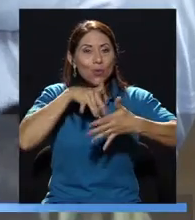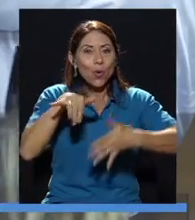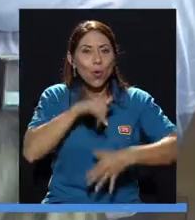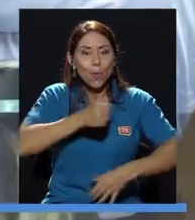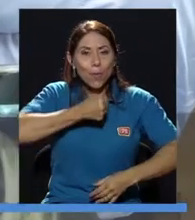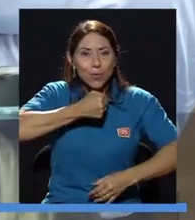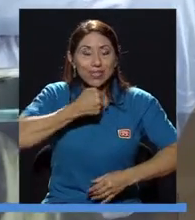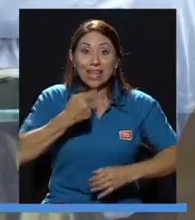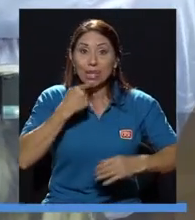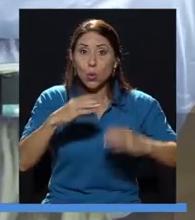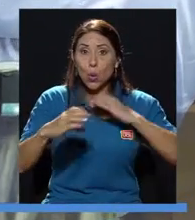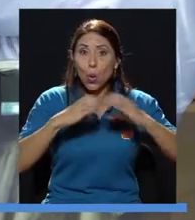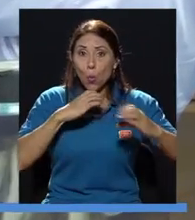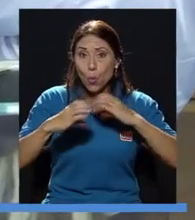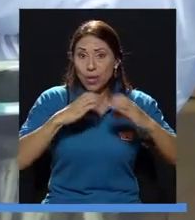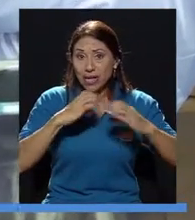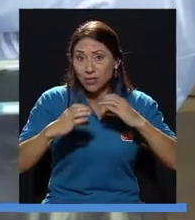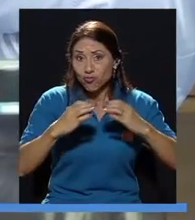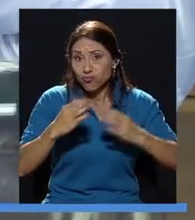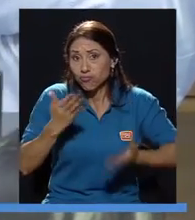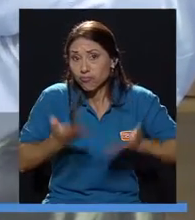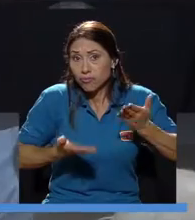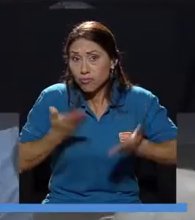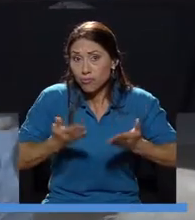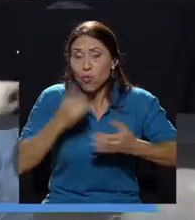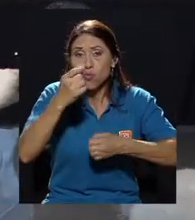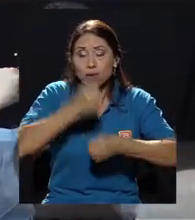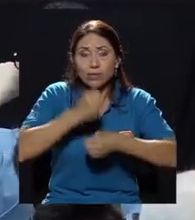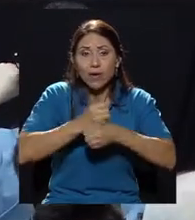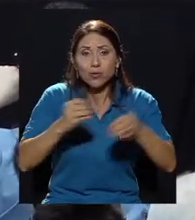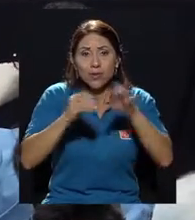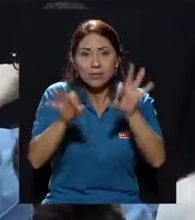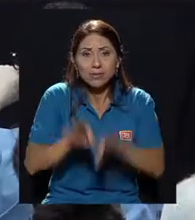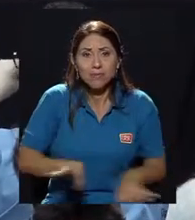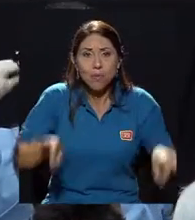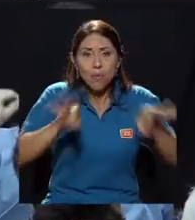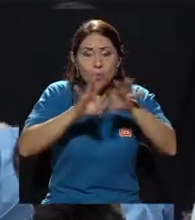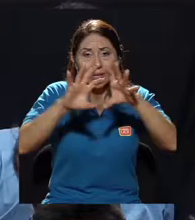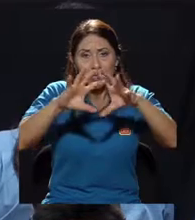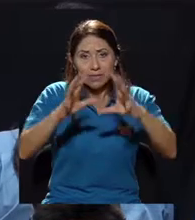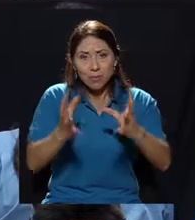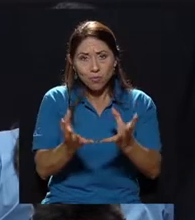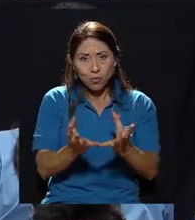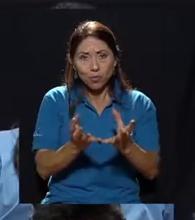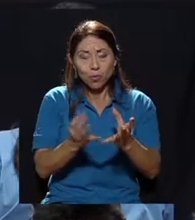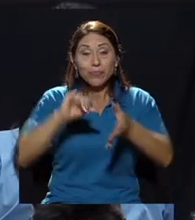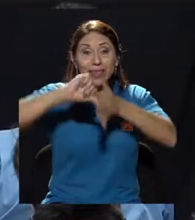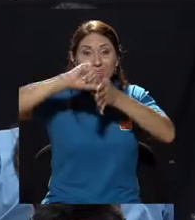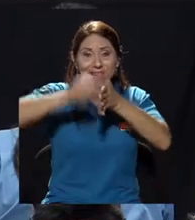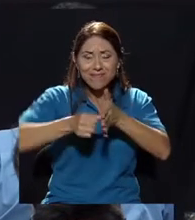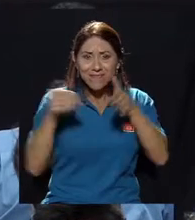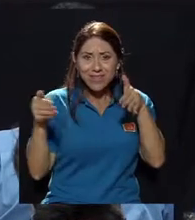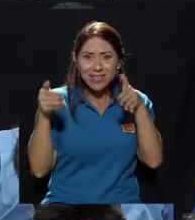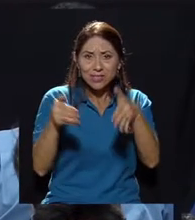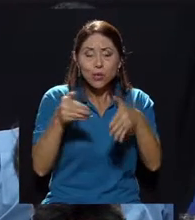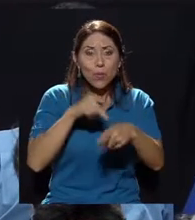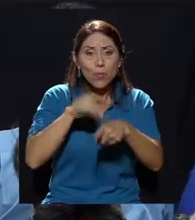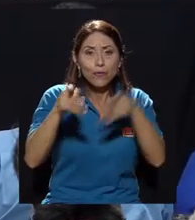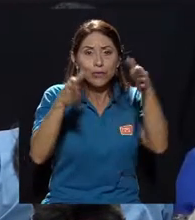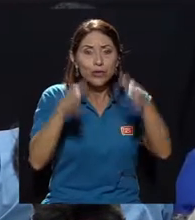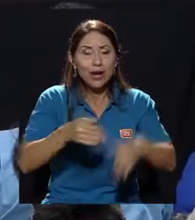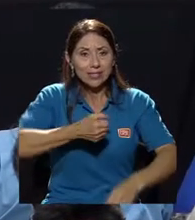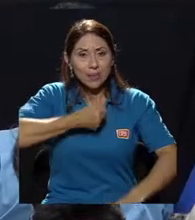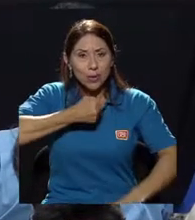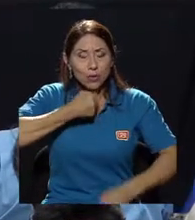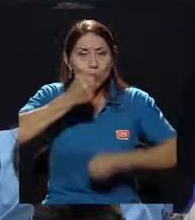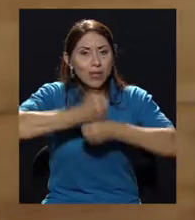y afirmó que la comunicación es probablemente uno de los trabajos más importantes del mundo. Enfatizó que los